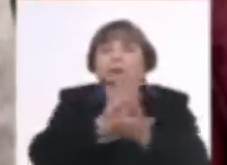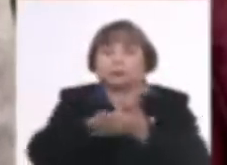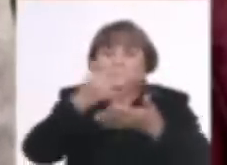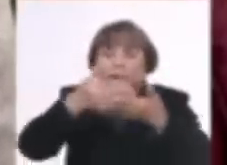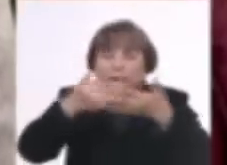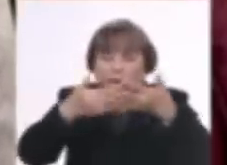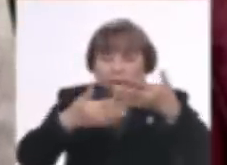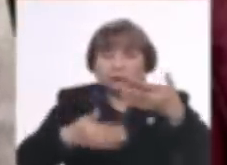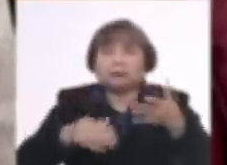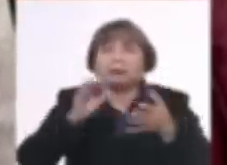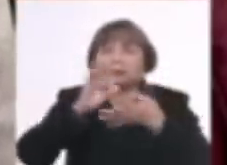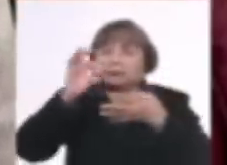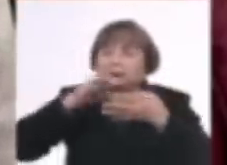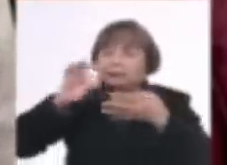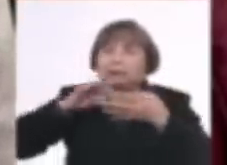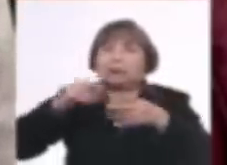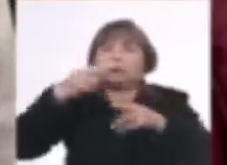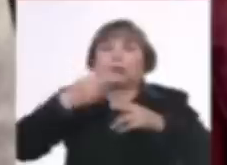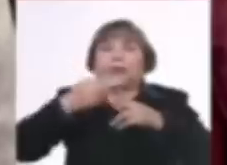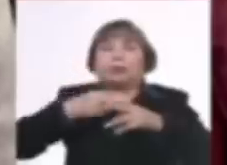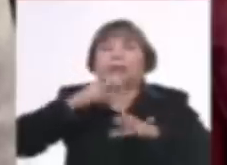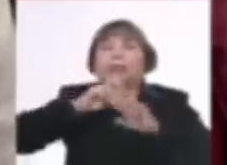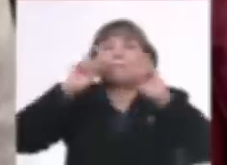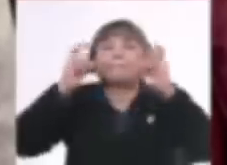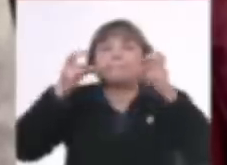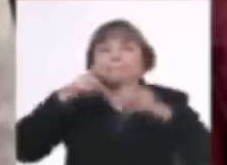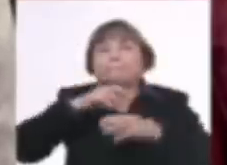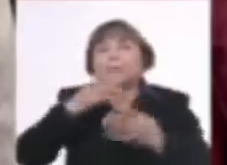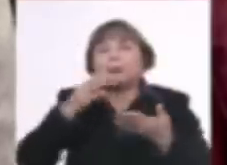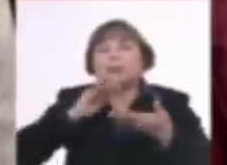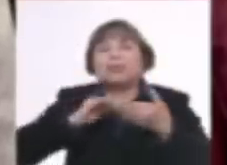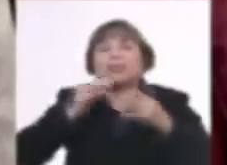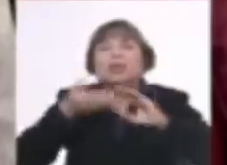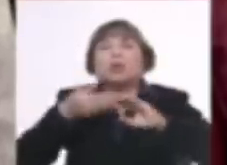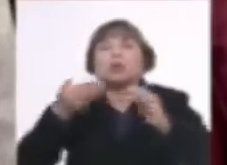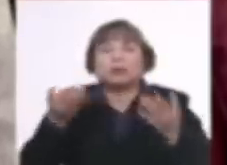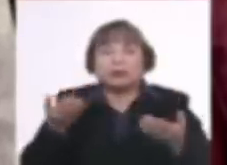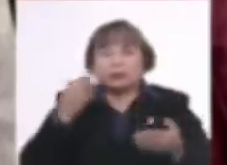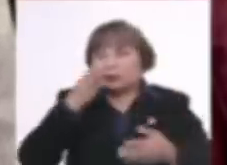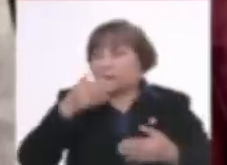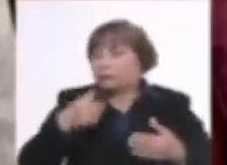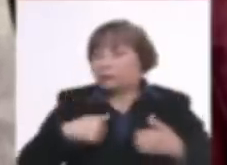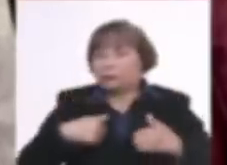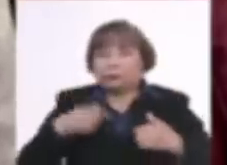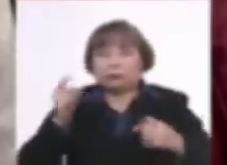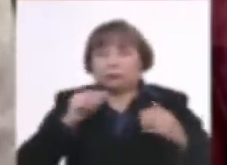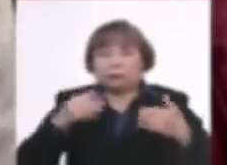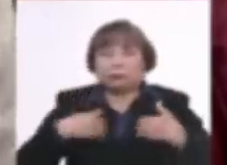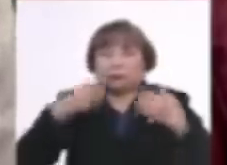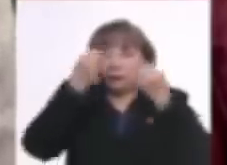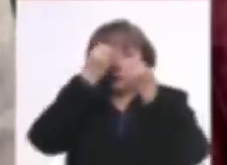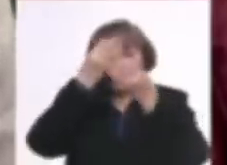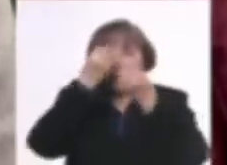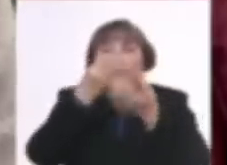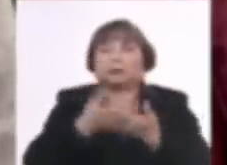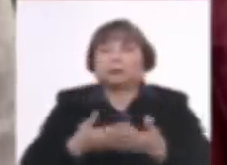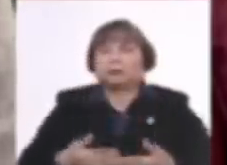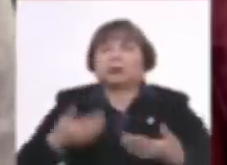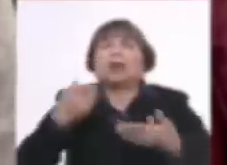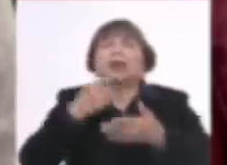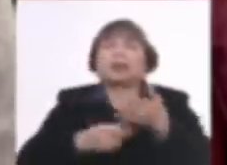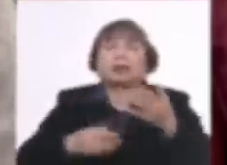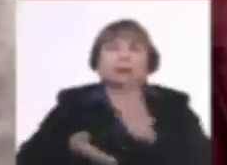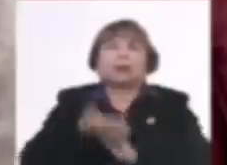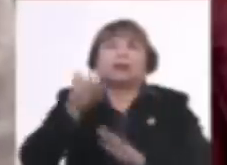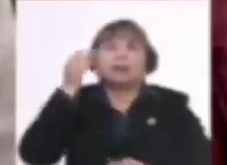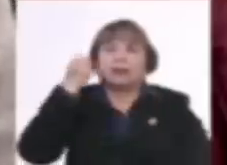donde especifica el nombre del proyecto y qué comunidad es ir, porque si yo no tengo esa información, ¿a qué